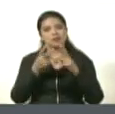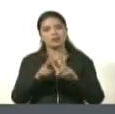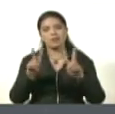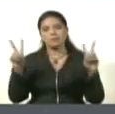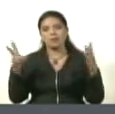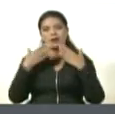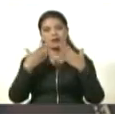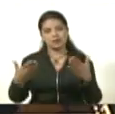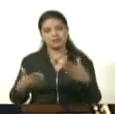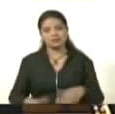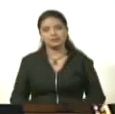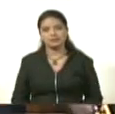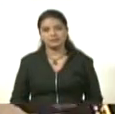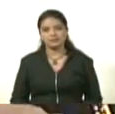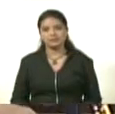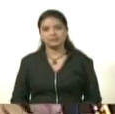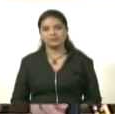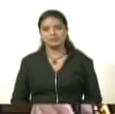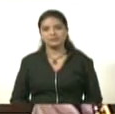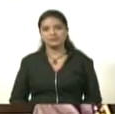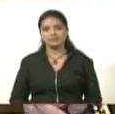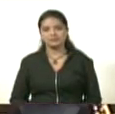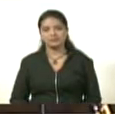Muchas gracias.